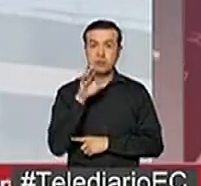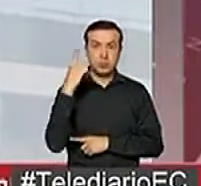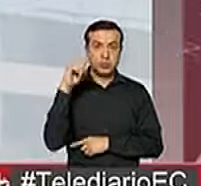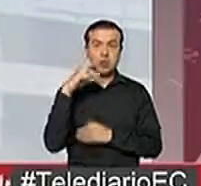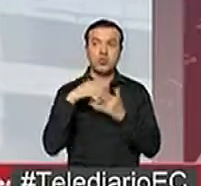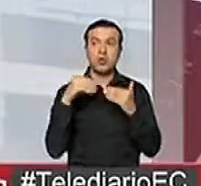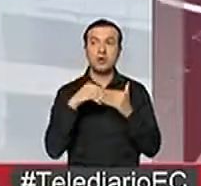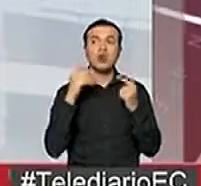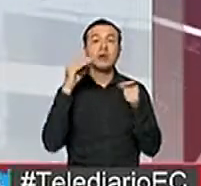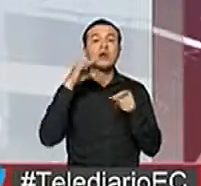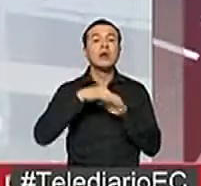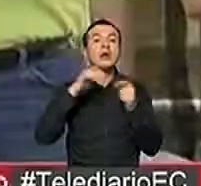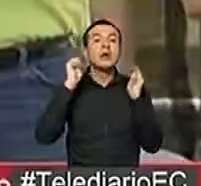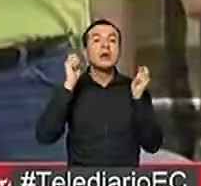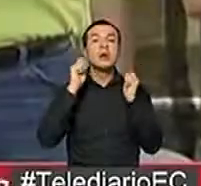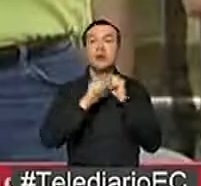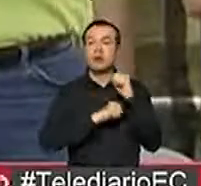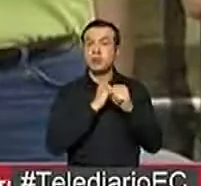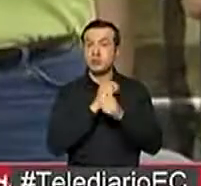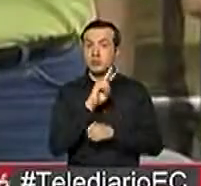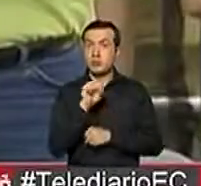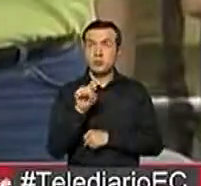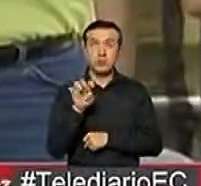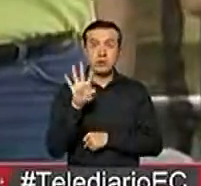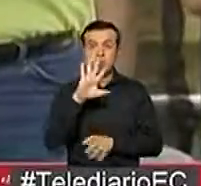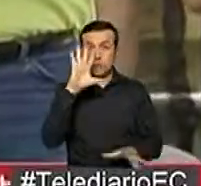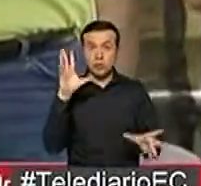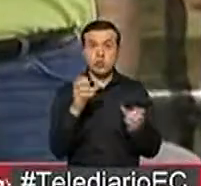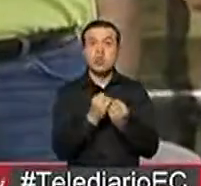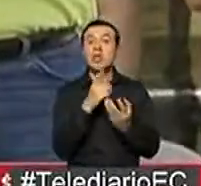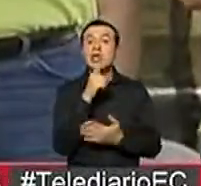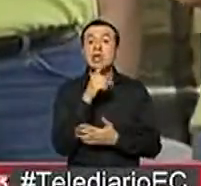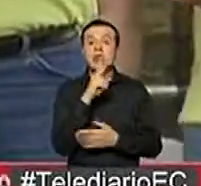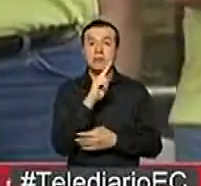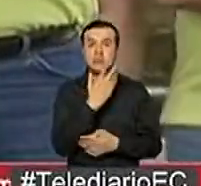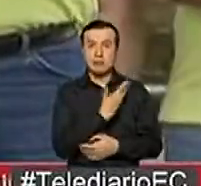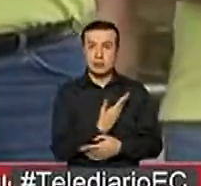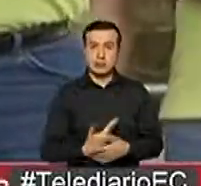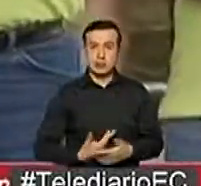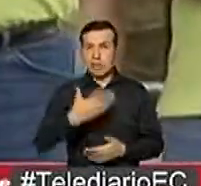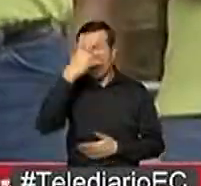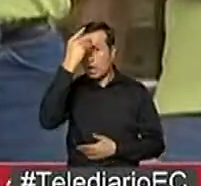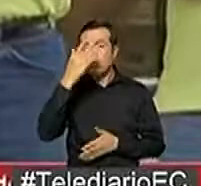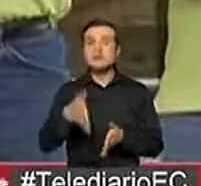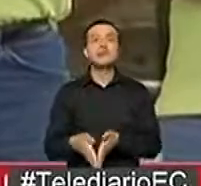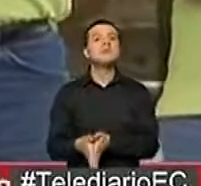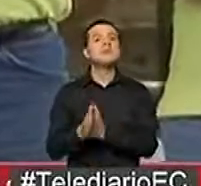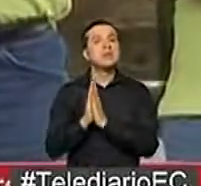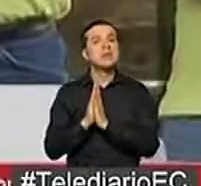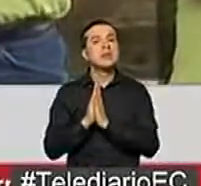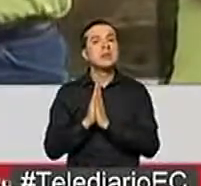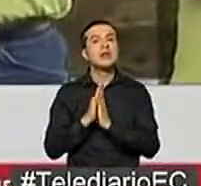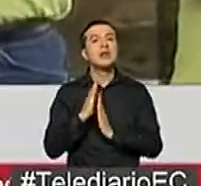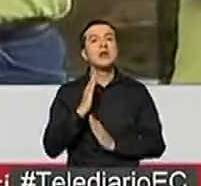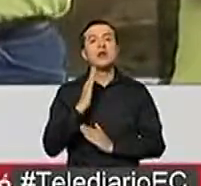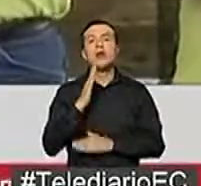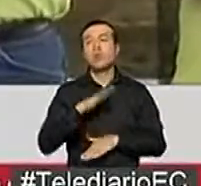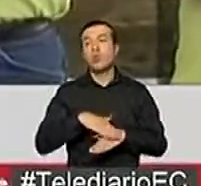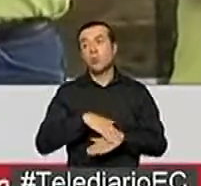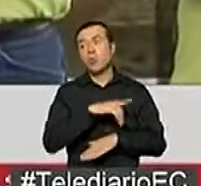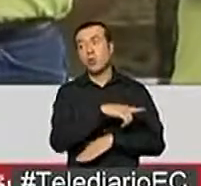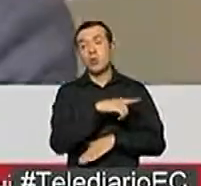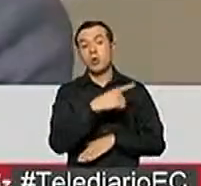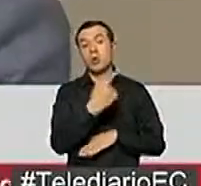de 2014, aportes que, según dijo, fueron requeridos por el ex vicepresidente Jorge Glass a nombre del ex presidente Rafael